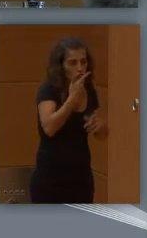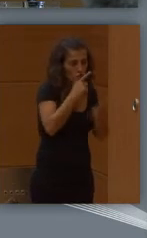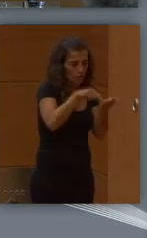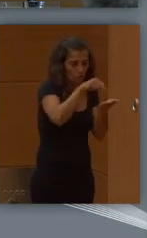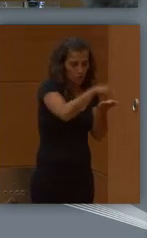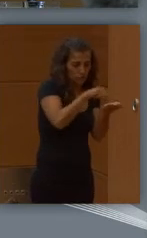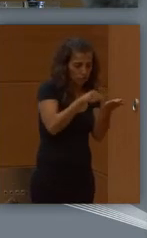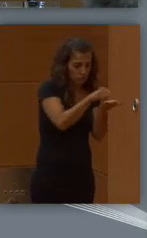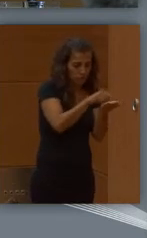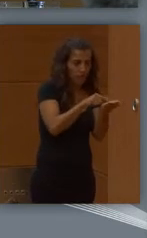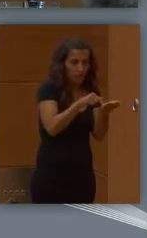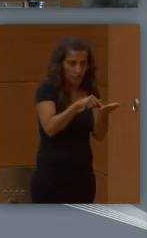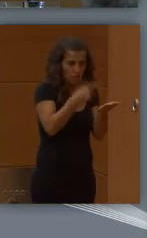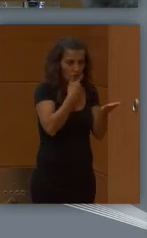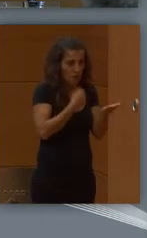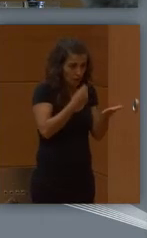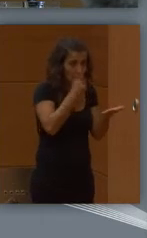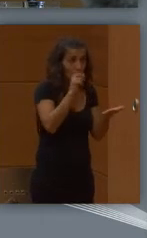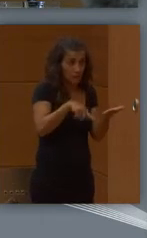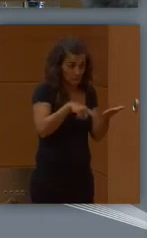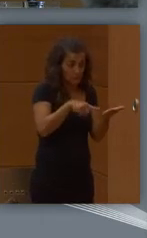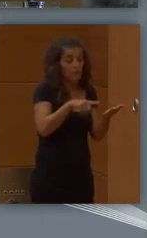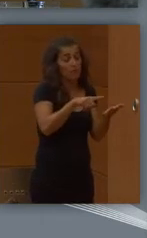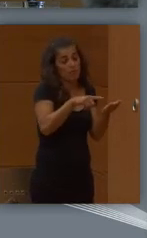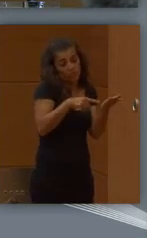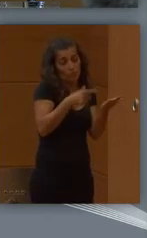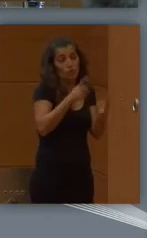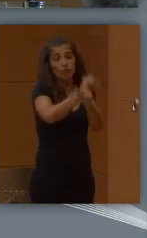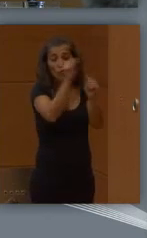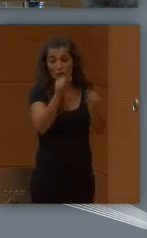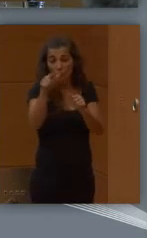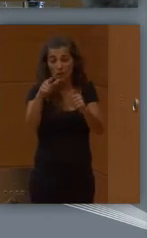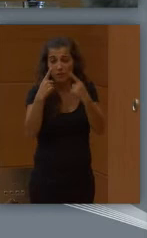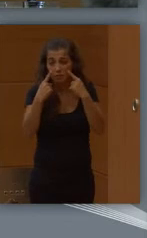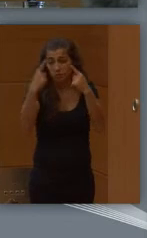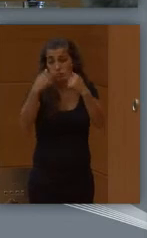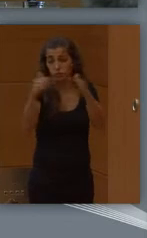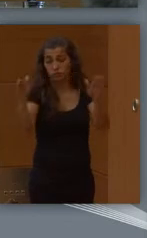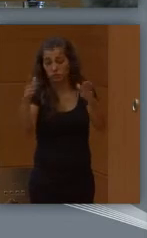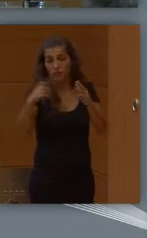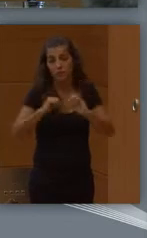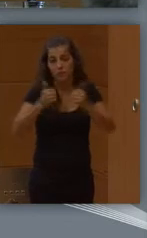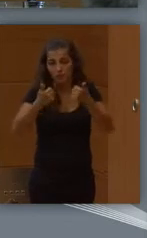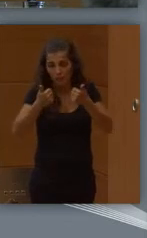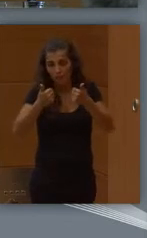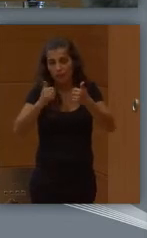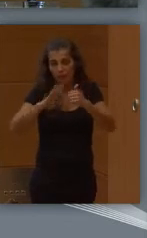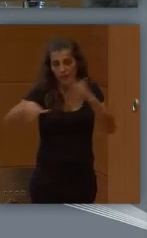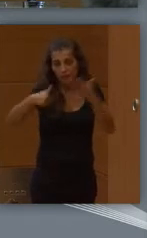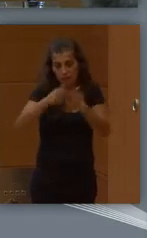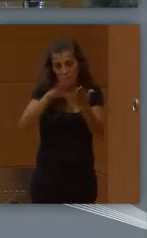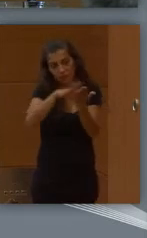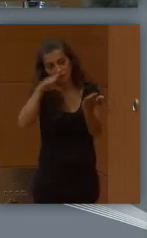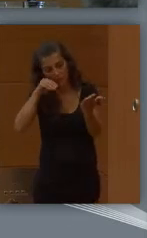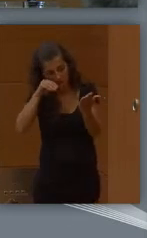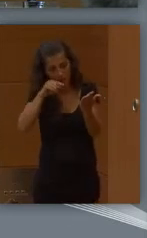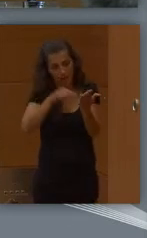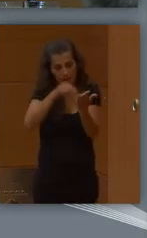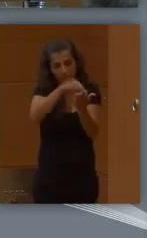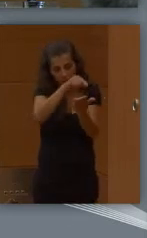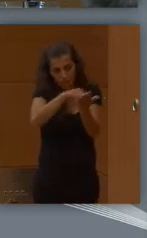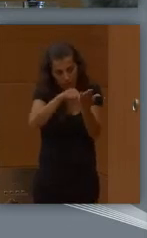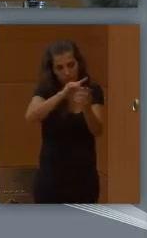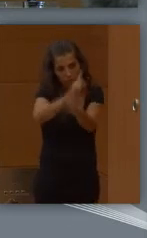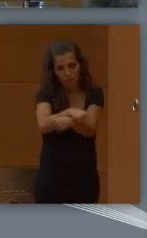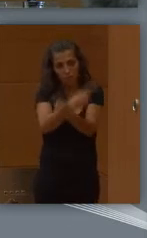forma diferente al usuario que entra por primera vez en ella, que tiene que hacer un recorrido mucho más largo hasta conocerla, y al final, el usuario